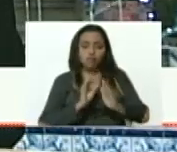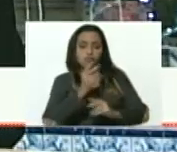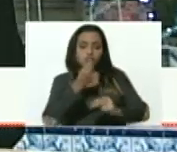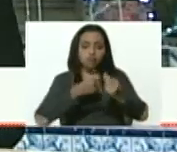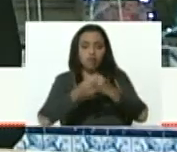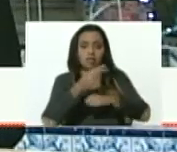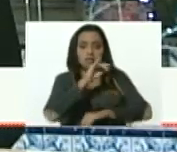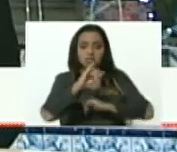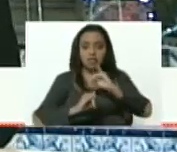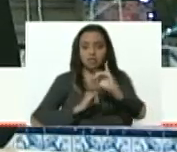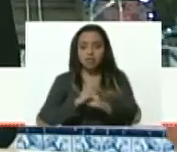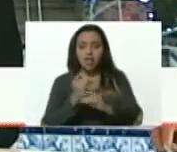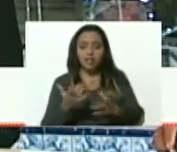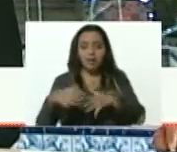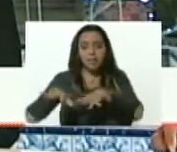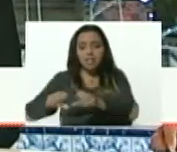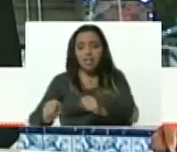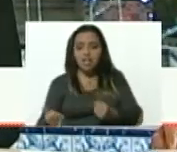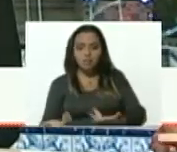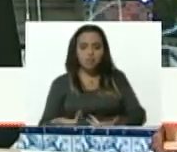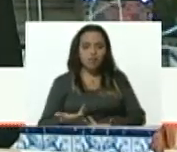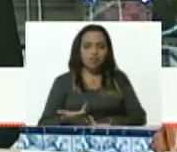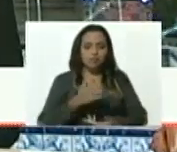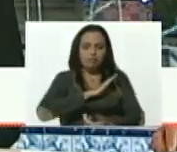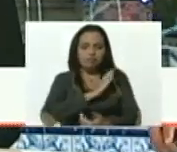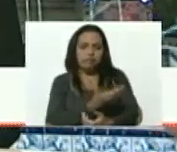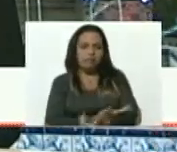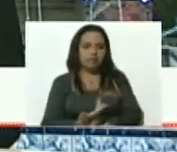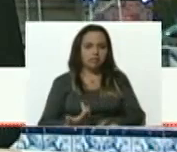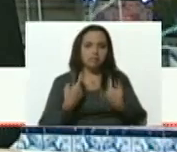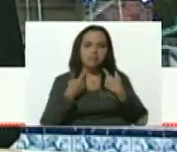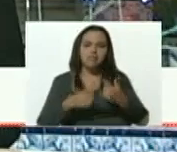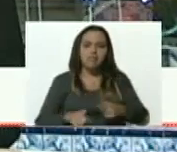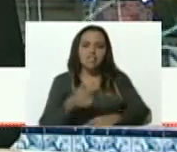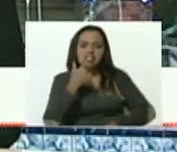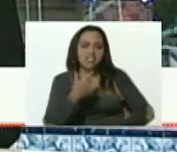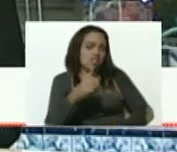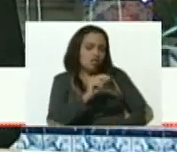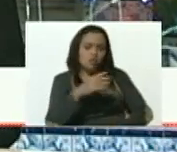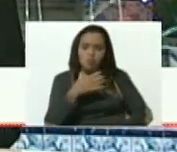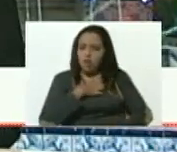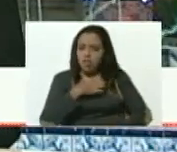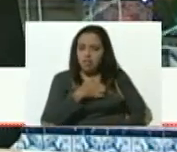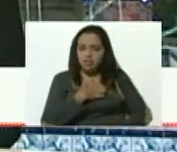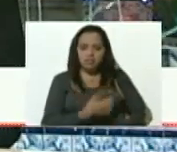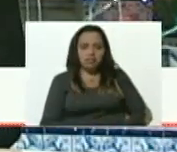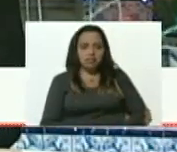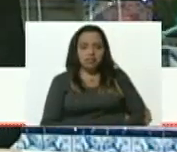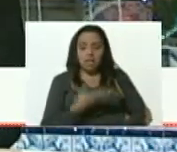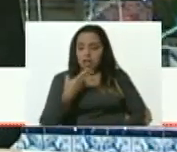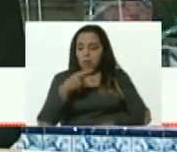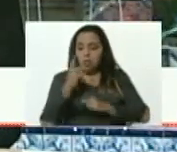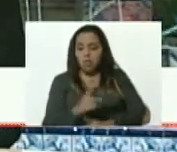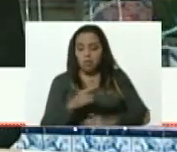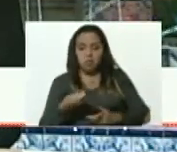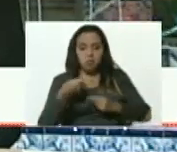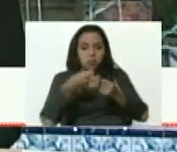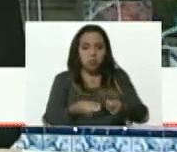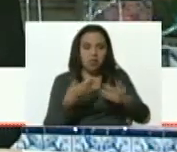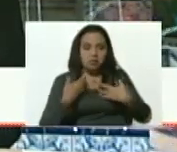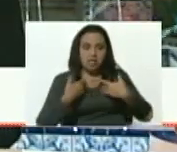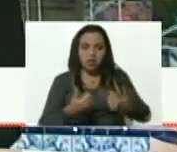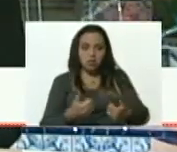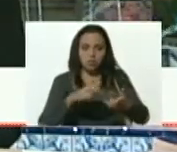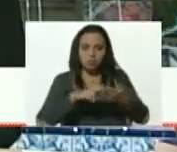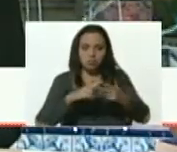el neoliberalismo, el capitalismo salvaje y fracasado, dice que no se puede y que no se debe invertir en salud